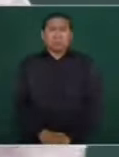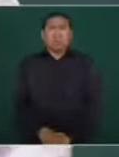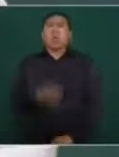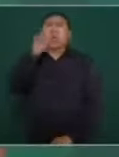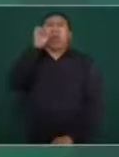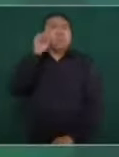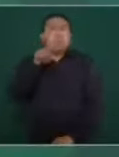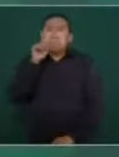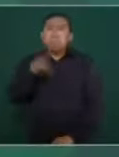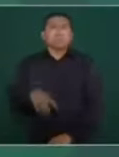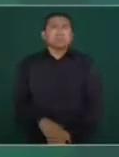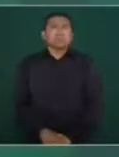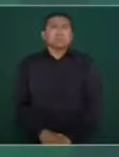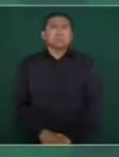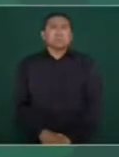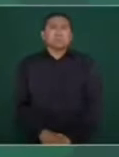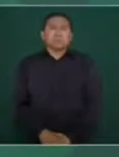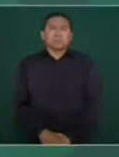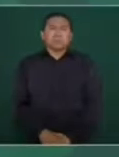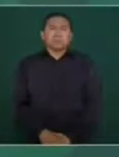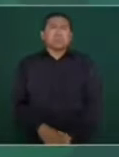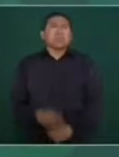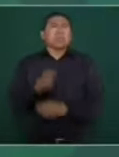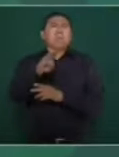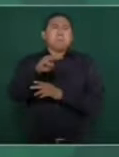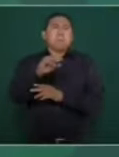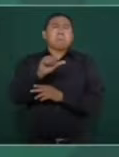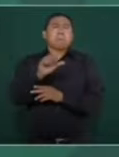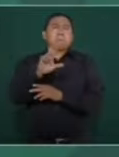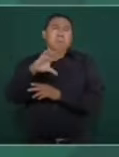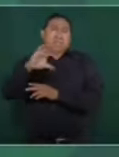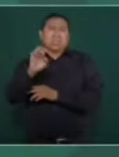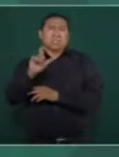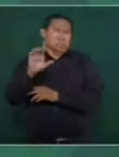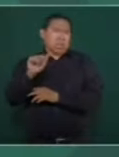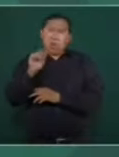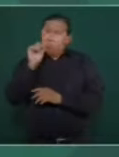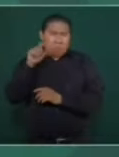lo mismo de Marcelo Ebrard,